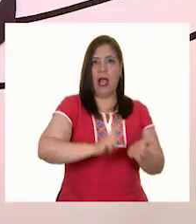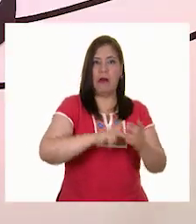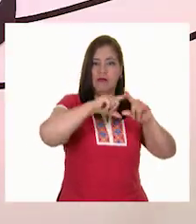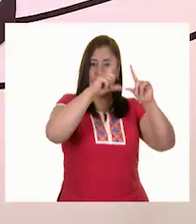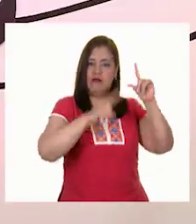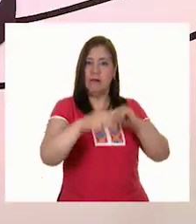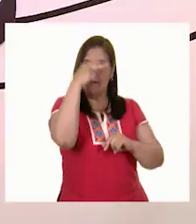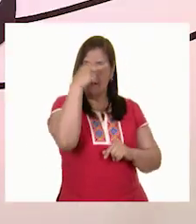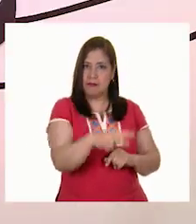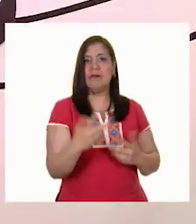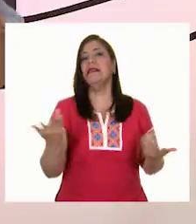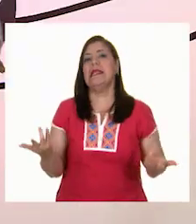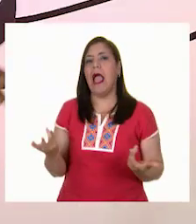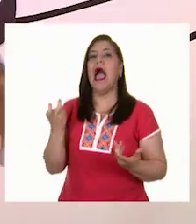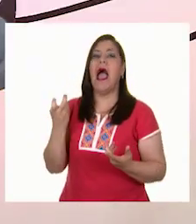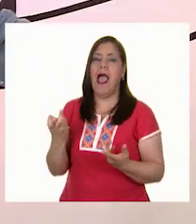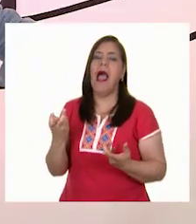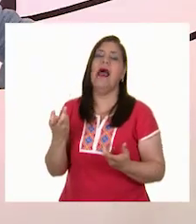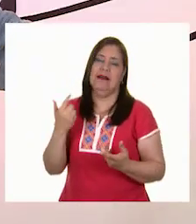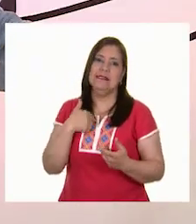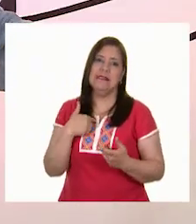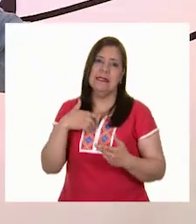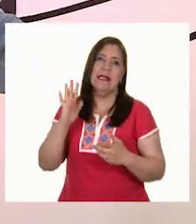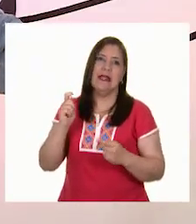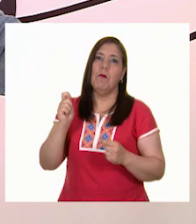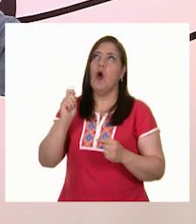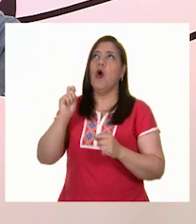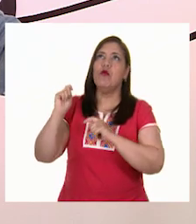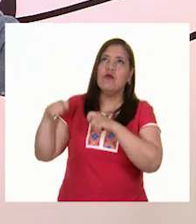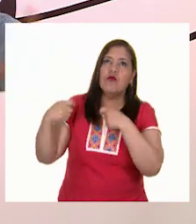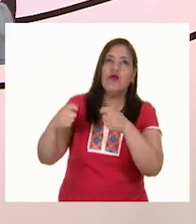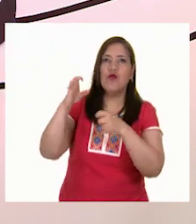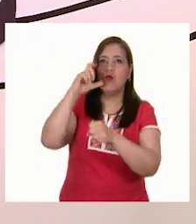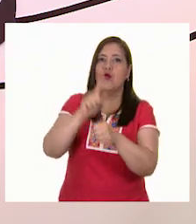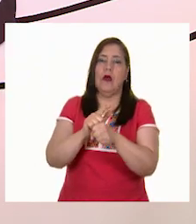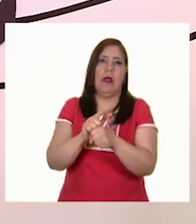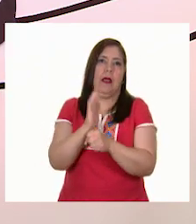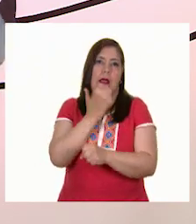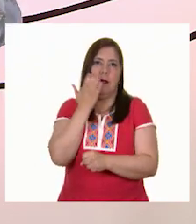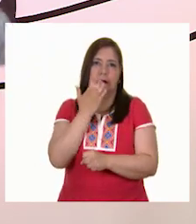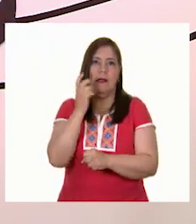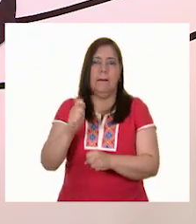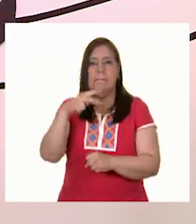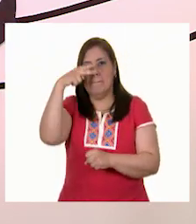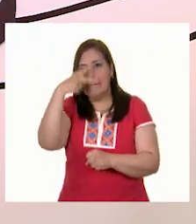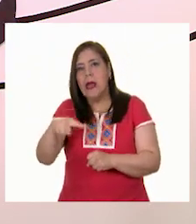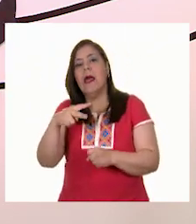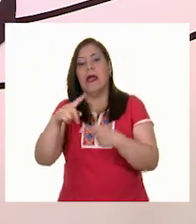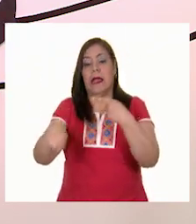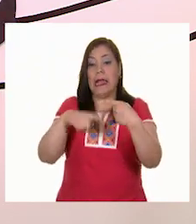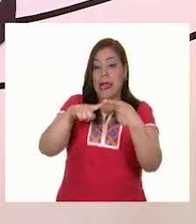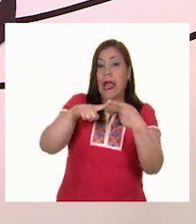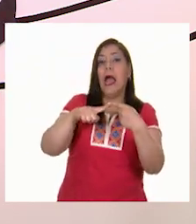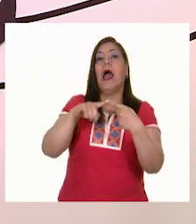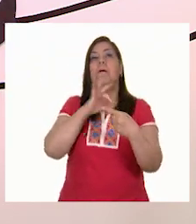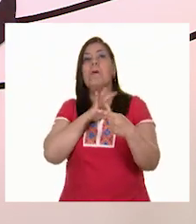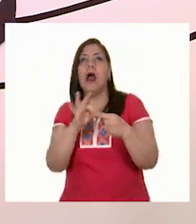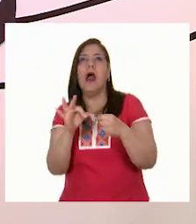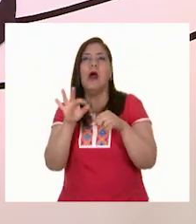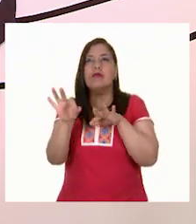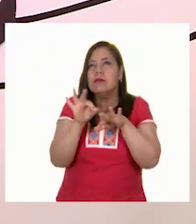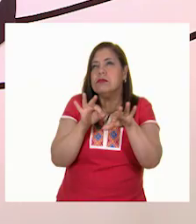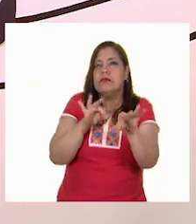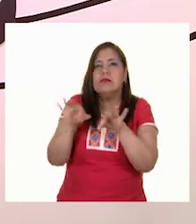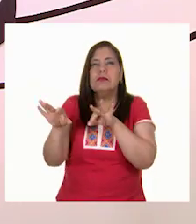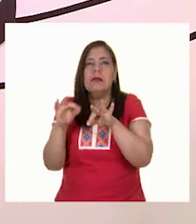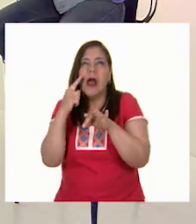de actualizar lo que nunca se morirá de todos modos, que es la tradición mexicana, pero el hecho de que haya una tradición, agarras por aquí, lo haces de una